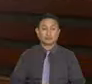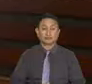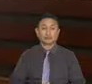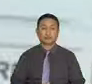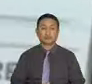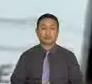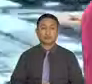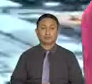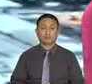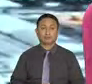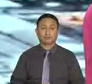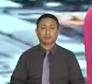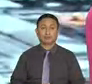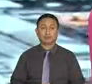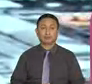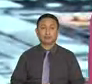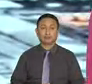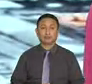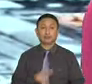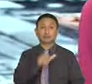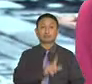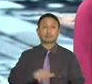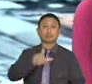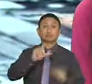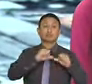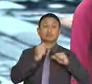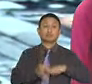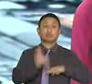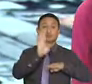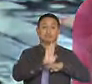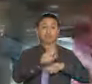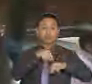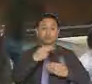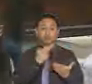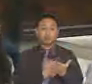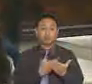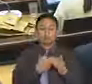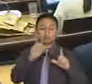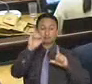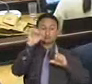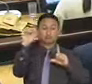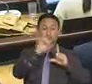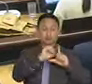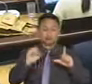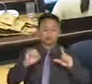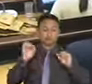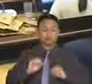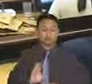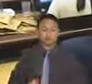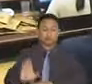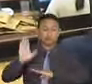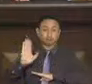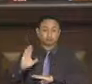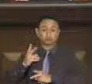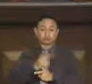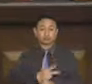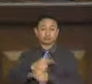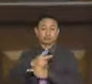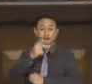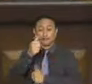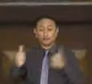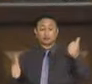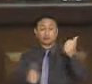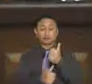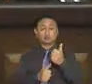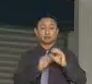Romero y este lunes la asamblea nacional en sesión virtual buscó posicionar a los consejeros suplentes